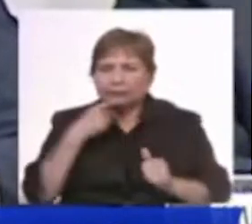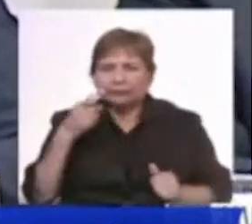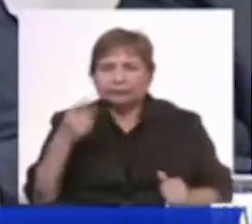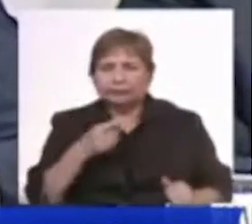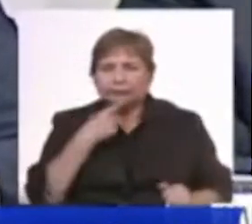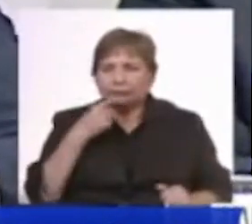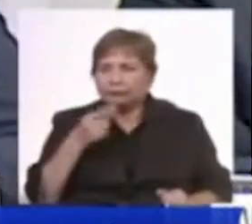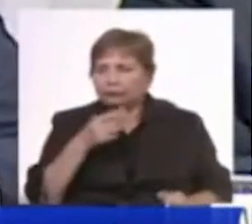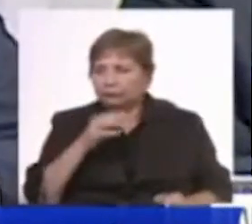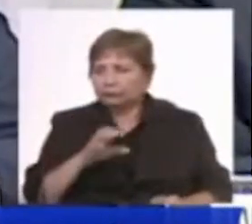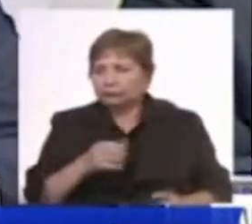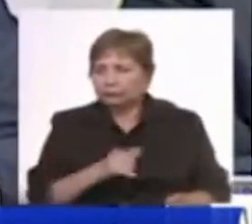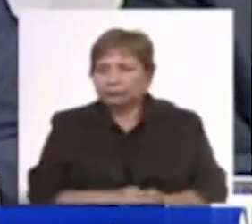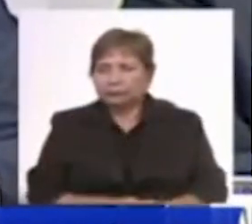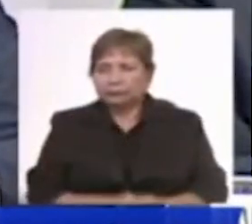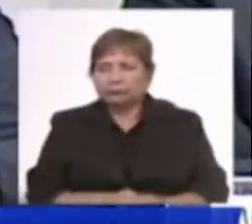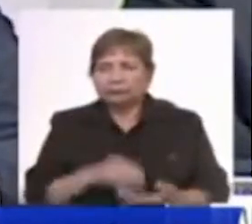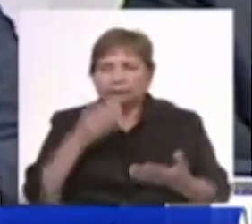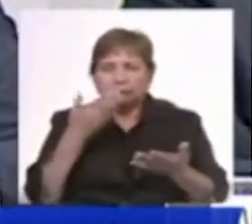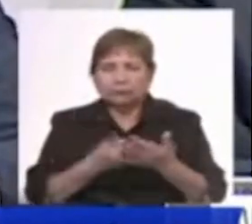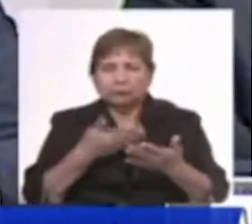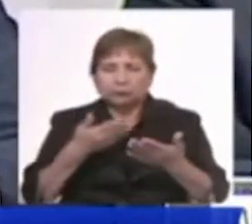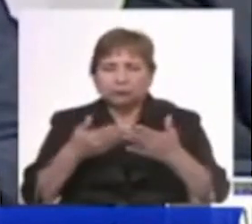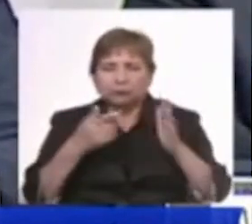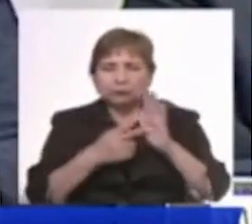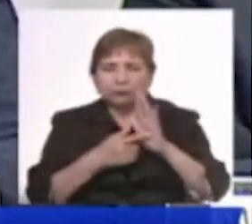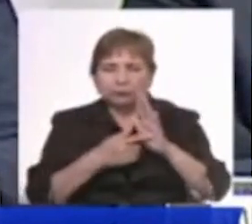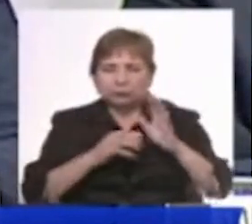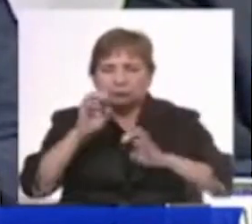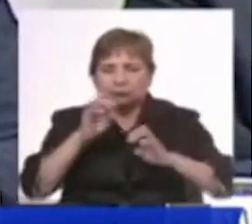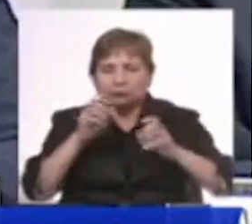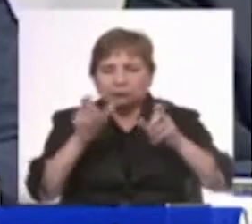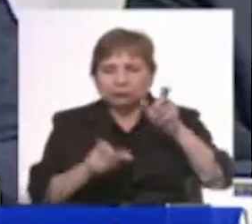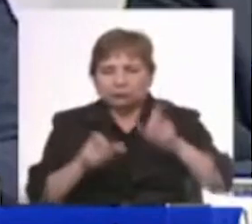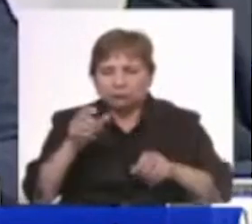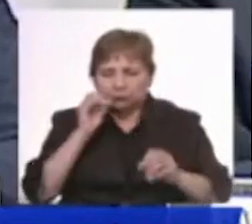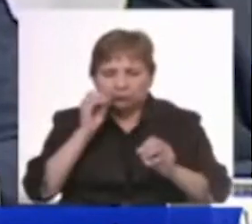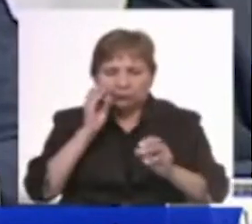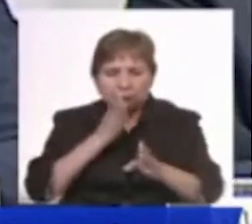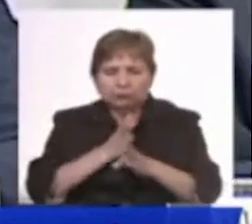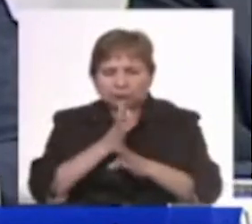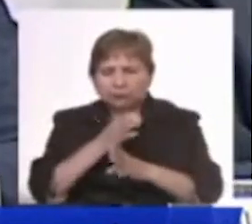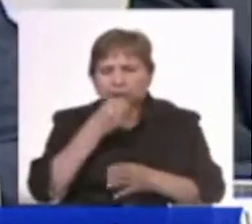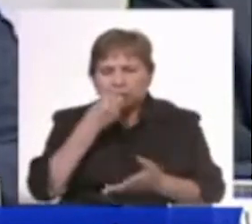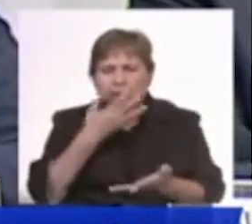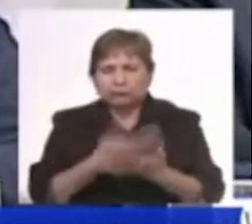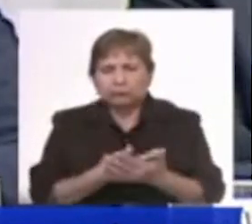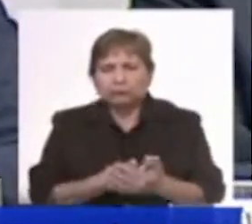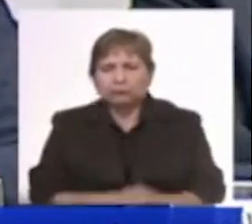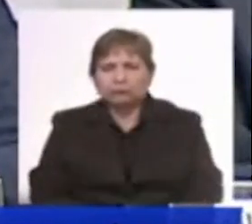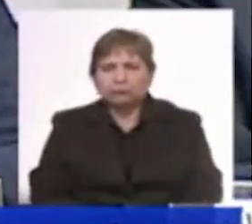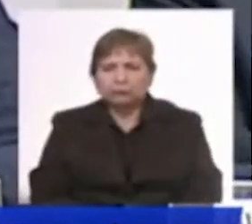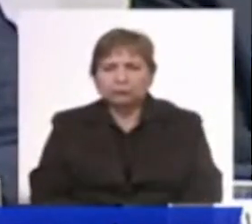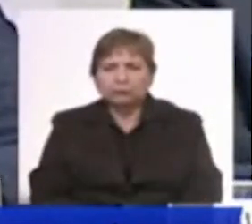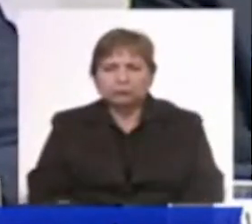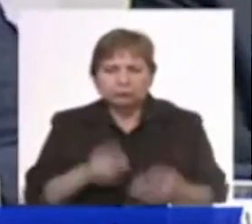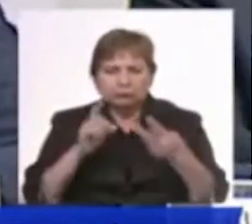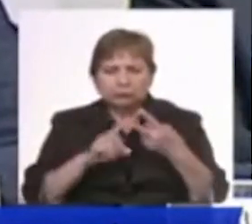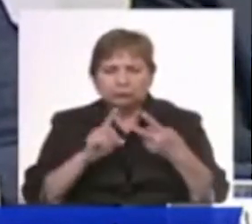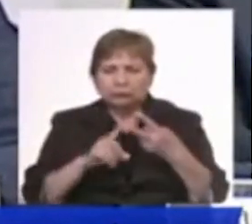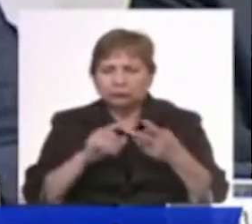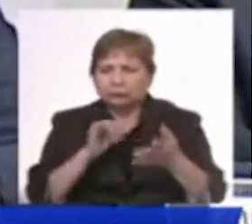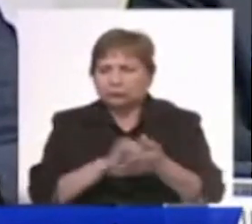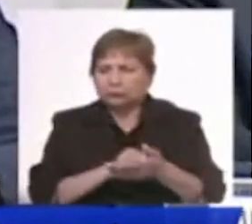y serán objeto del escrutinio público, y eso está correcto, eso está bien. En segundo